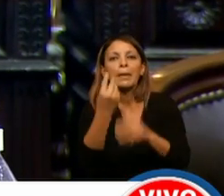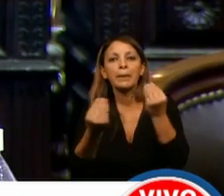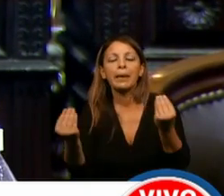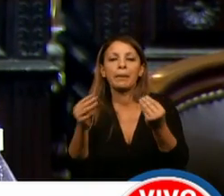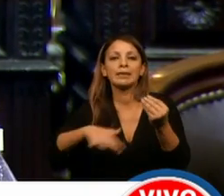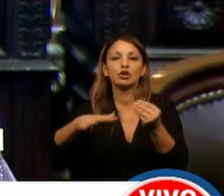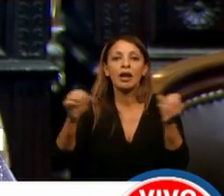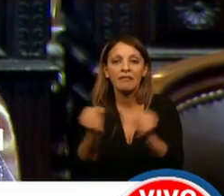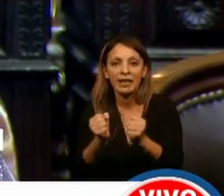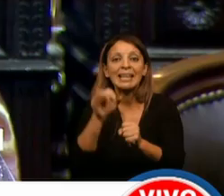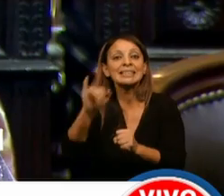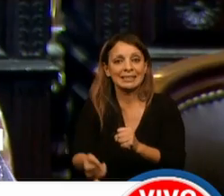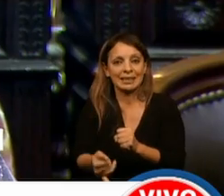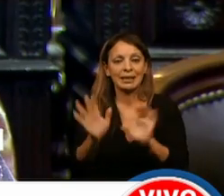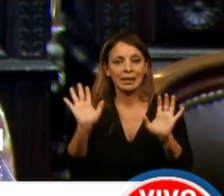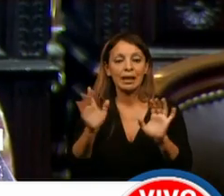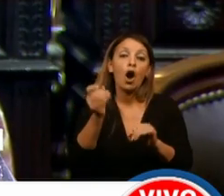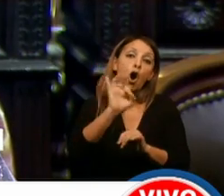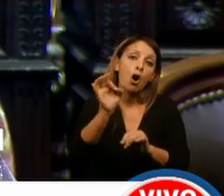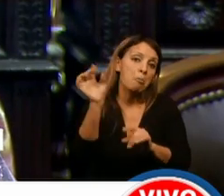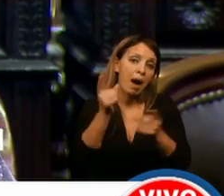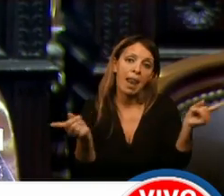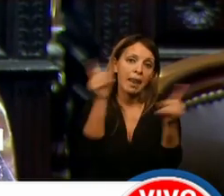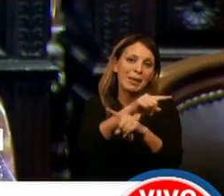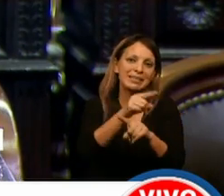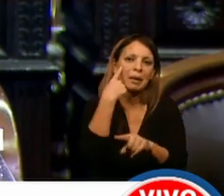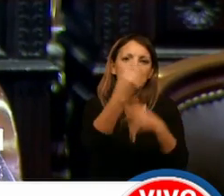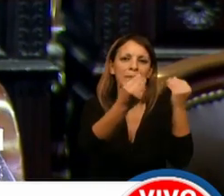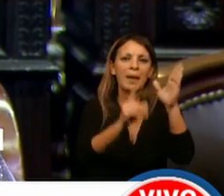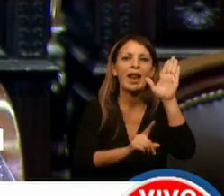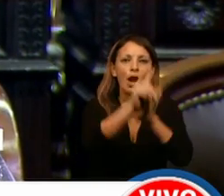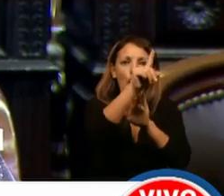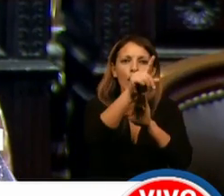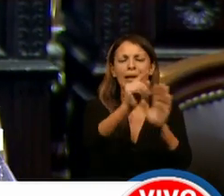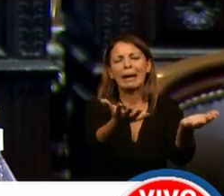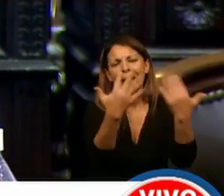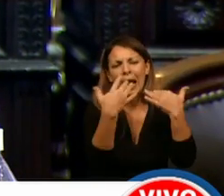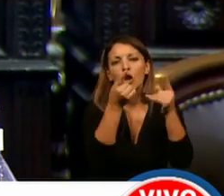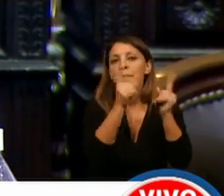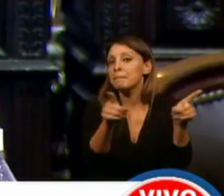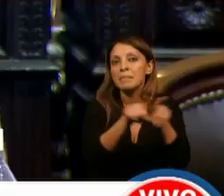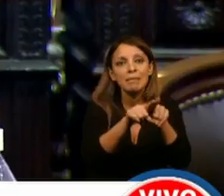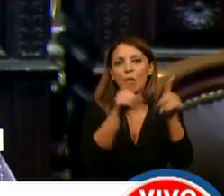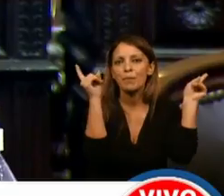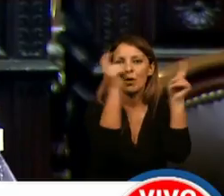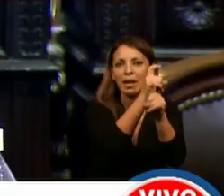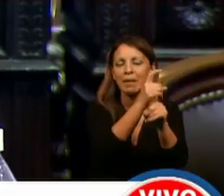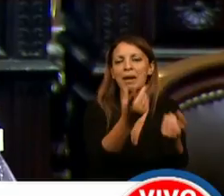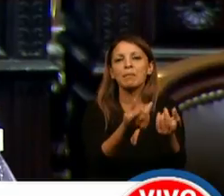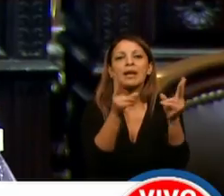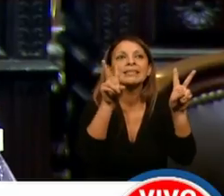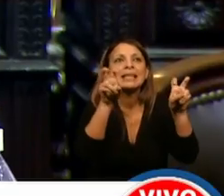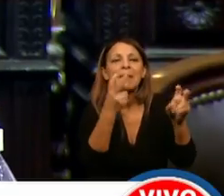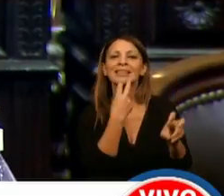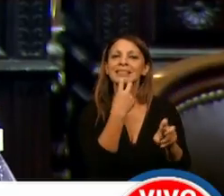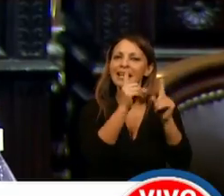o de los sectores que por el contrario en el norte de nuestro país tienen con el calor el mismo problema y tienen problemas con la costura actriz